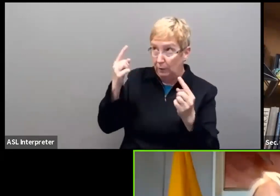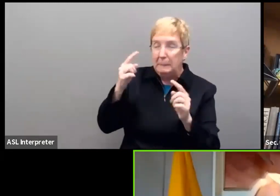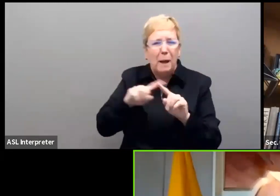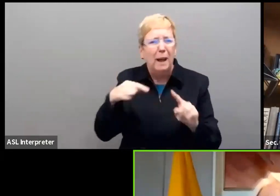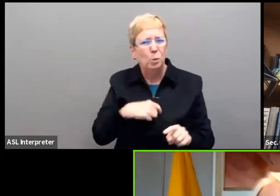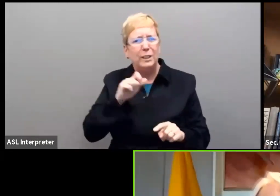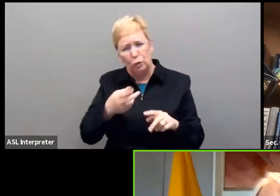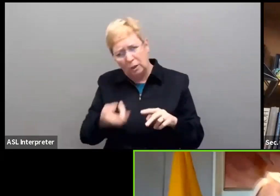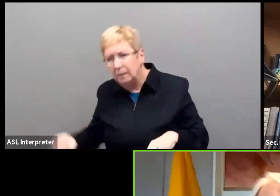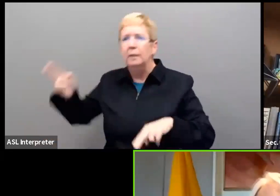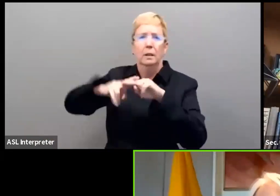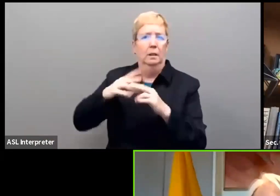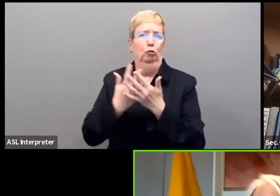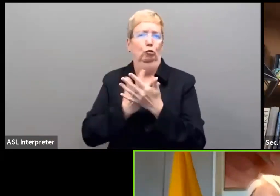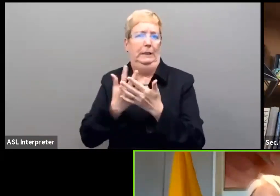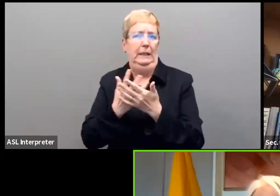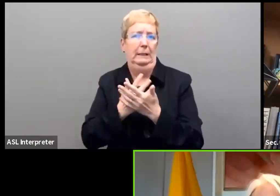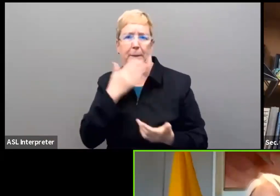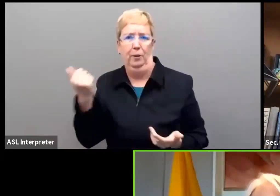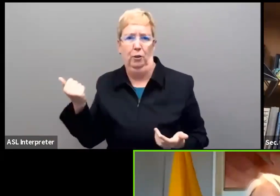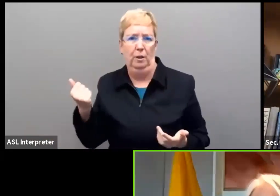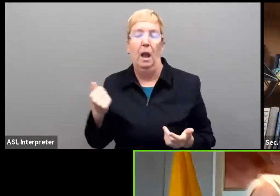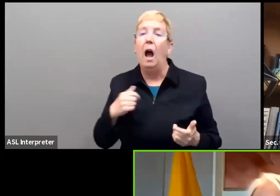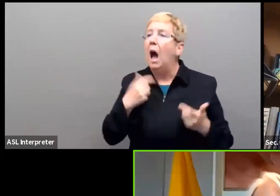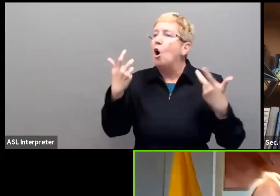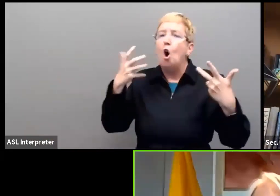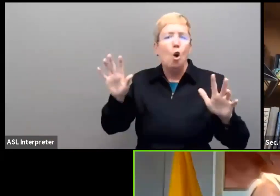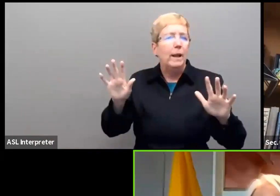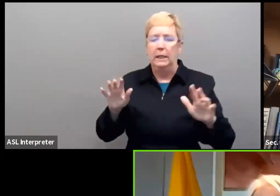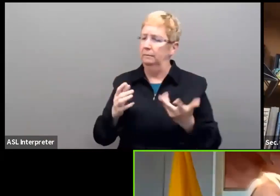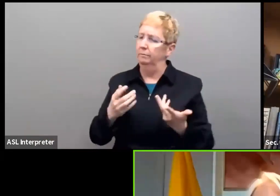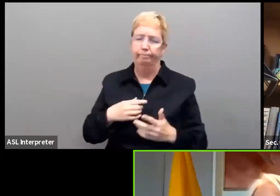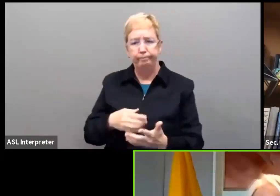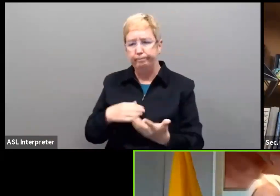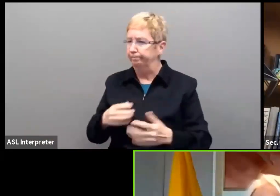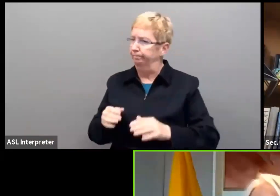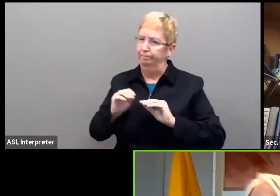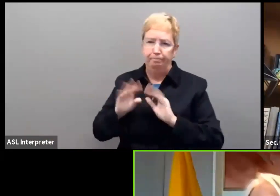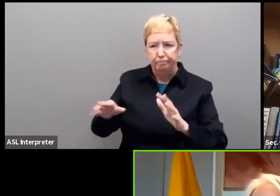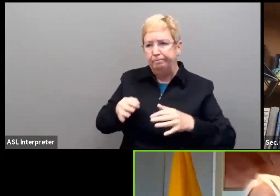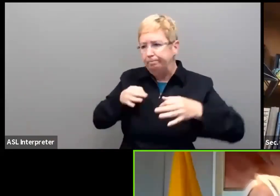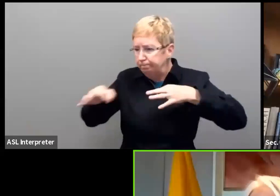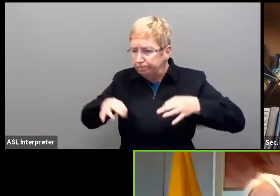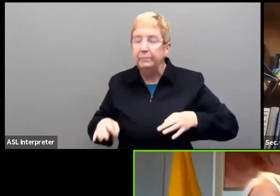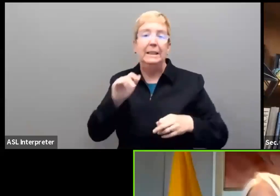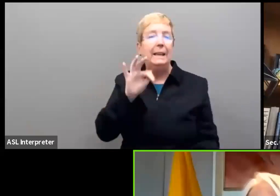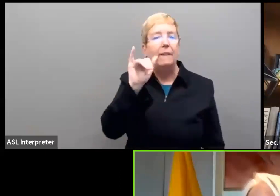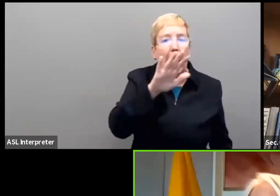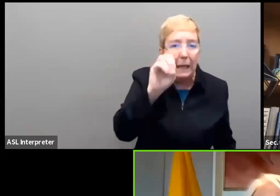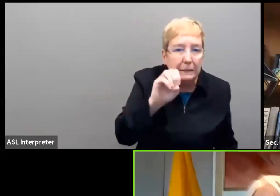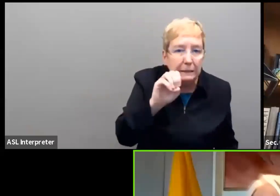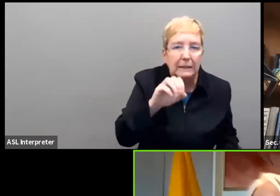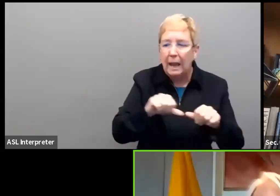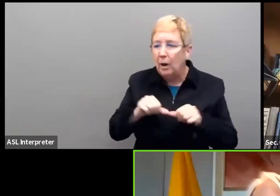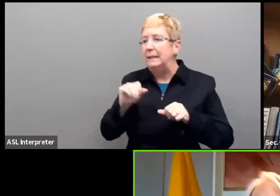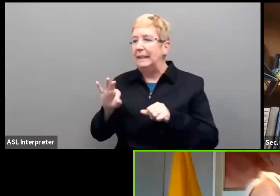todas partes. Eso no significa que no debemos de aumentar los protocolos de evaluación en las fronteras.